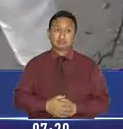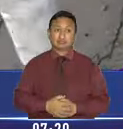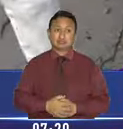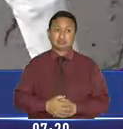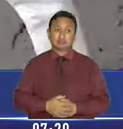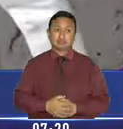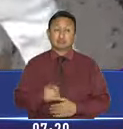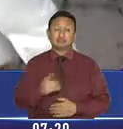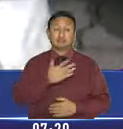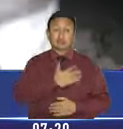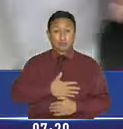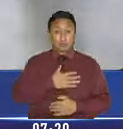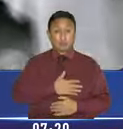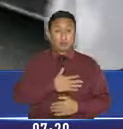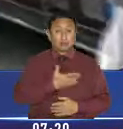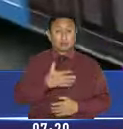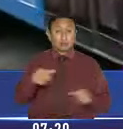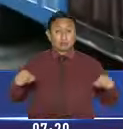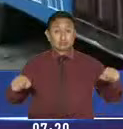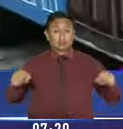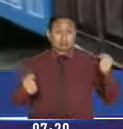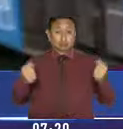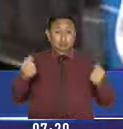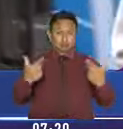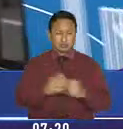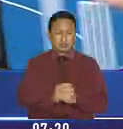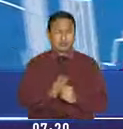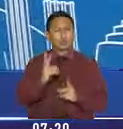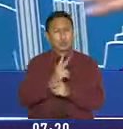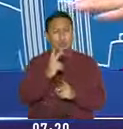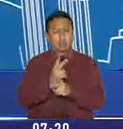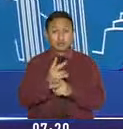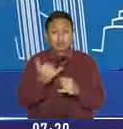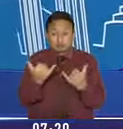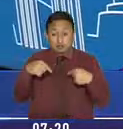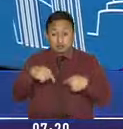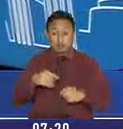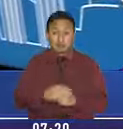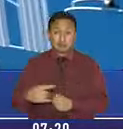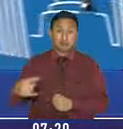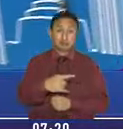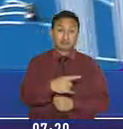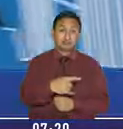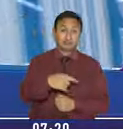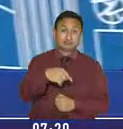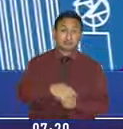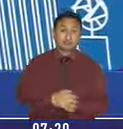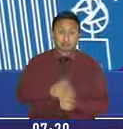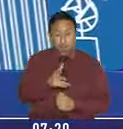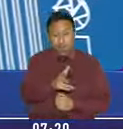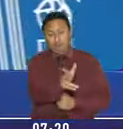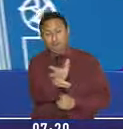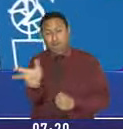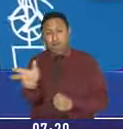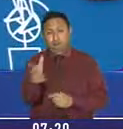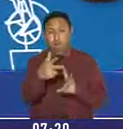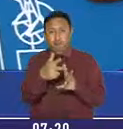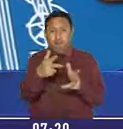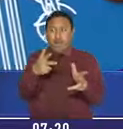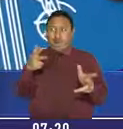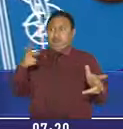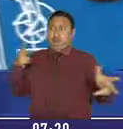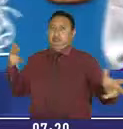una alta carga vehicular en estos momentos en uno de los carriles. Está puesta una cinta de peligro y no hay paso. Y hemos visto varias discordias también